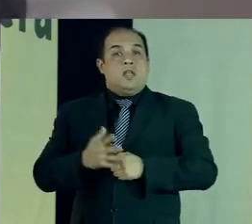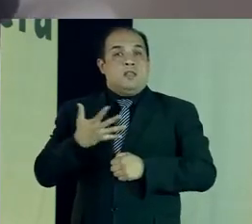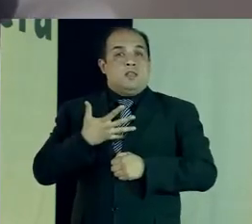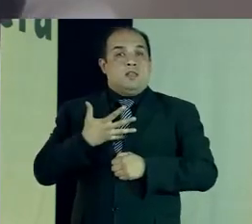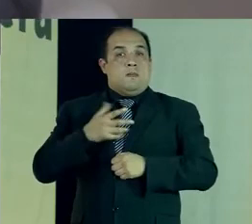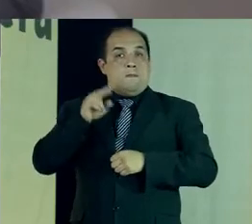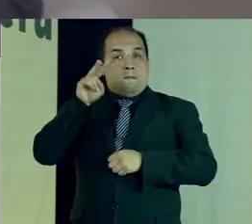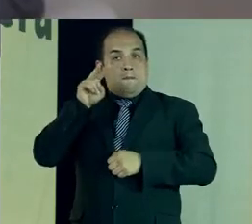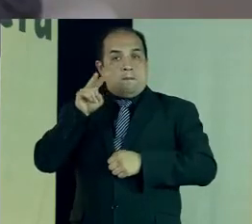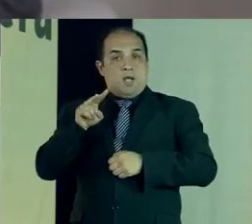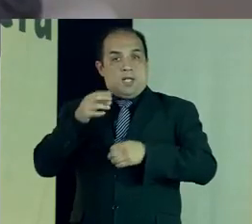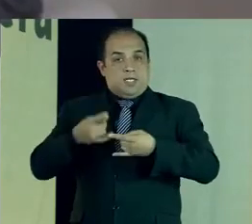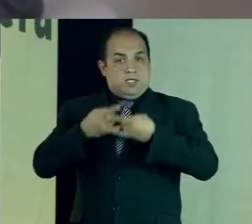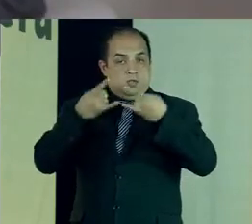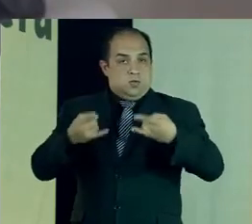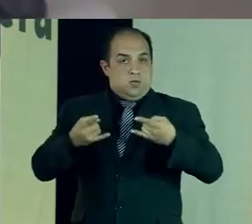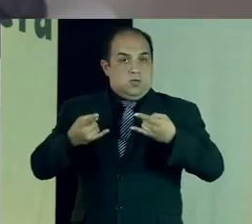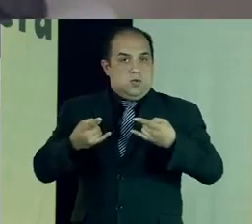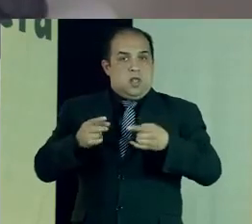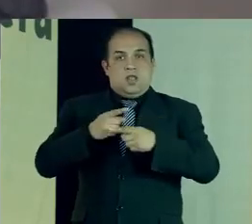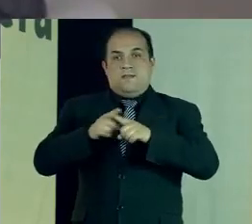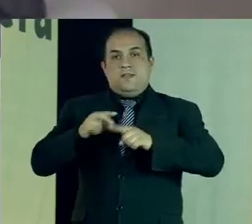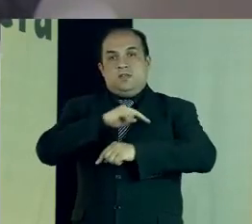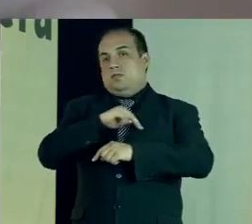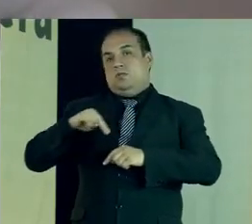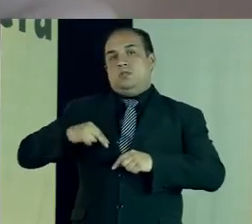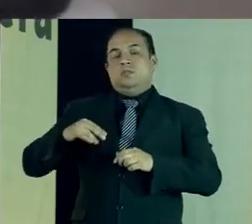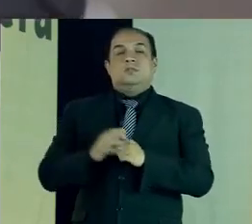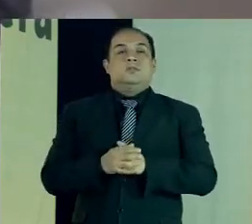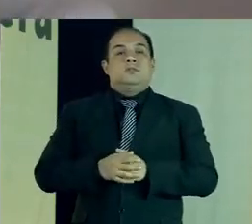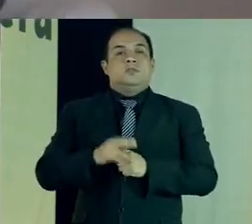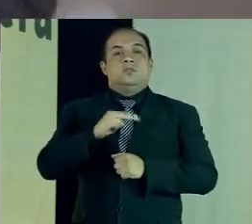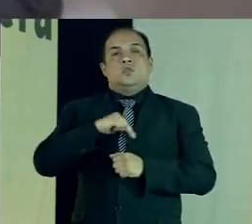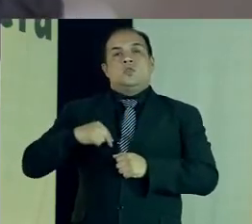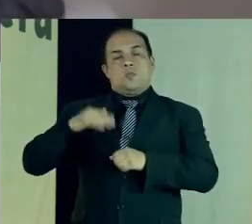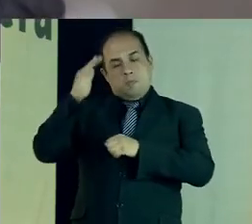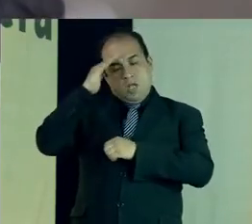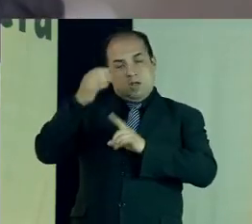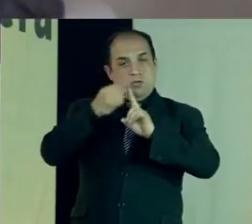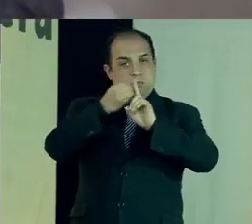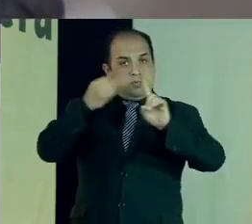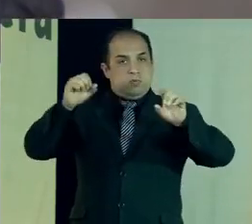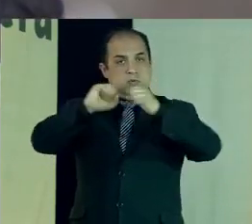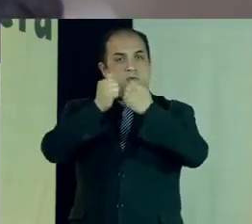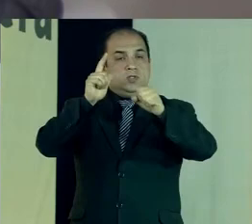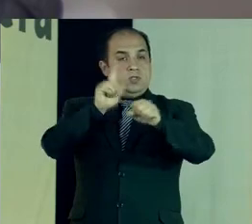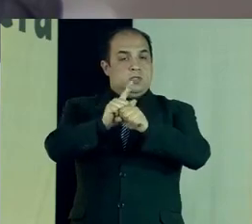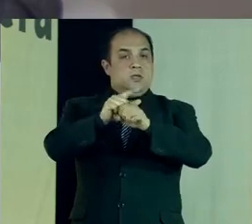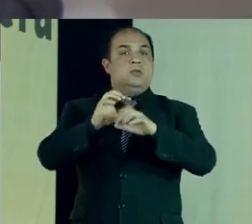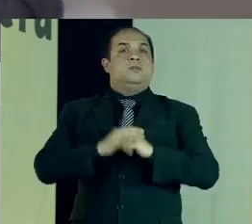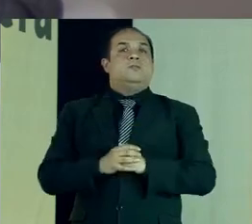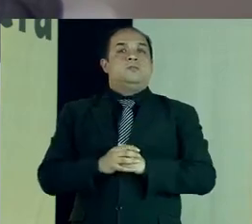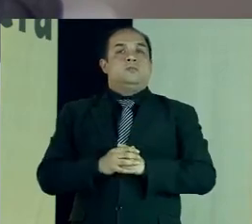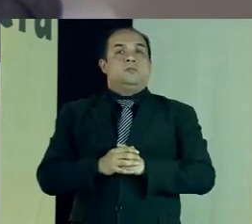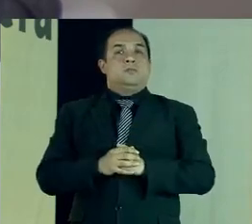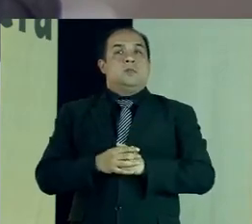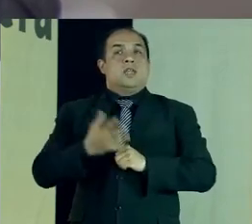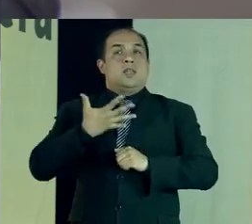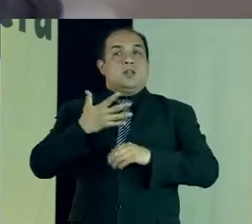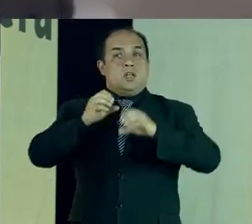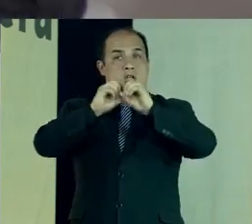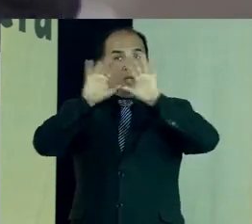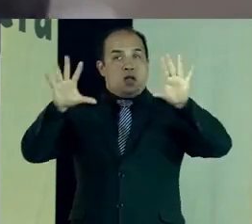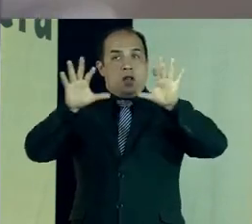significativamente diferentes a las nuestras si lo vemos en la estructura social y dejando muy claro la